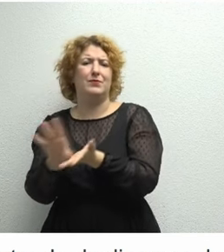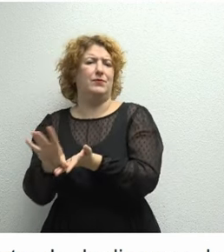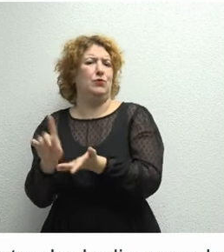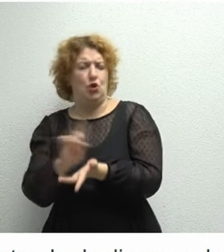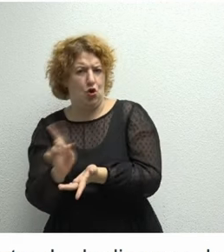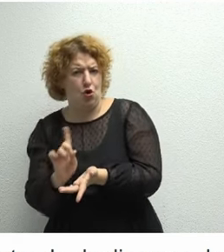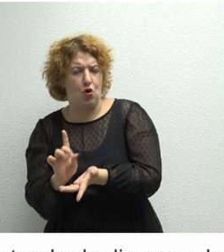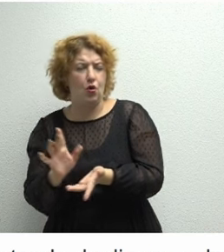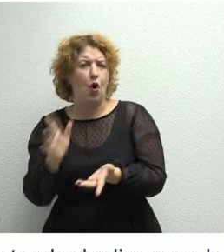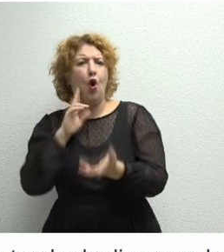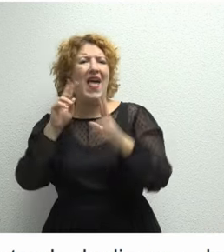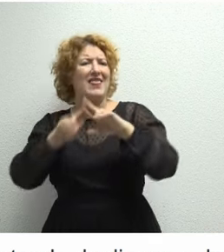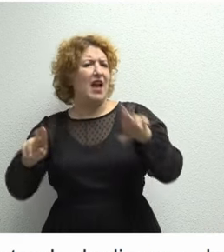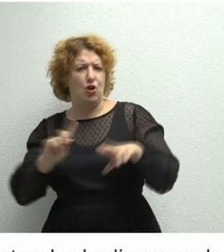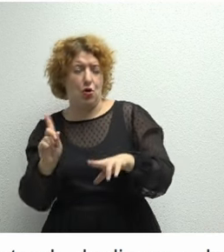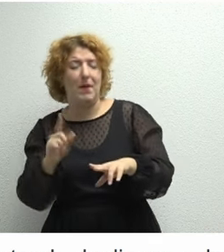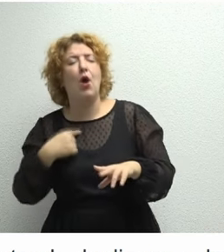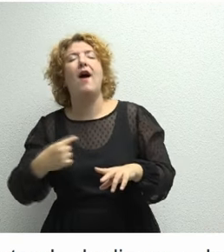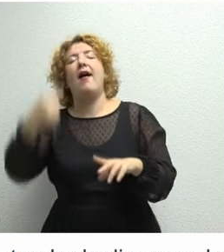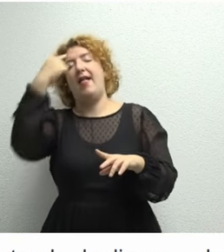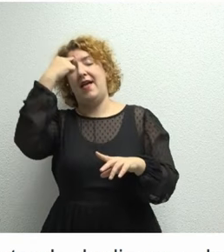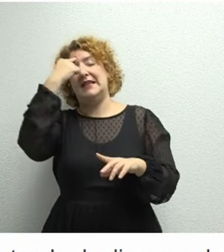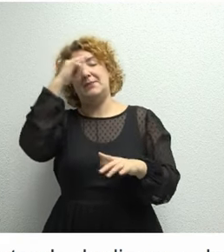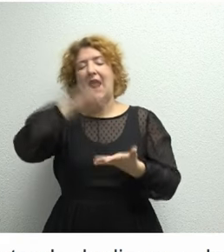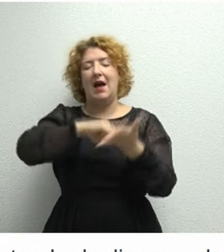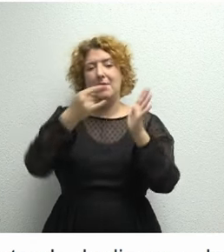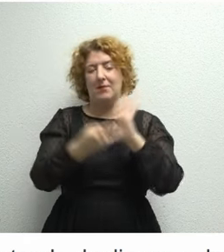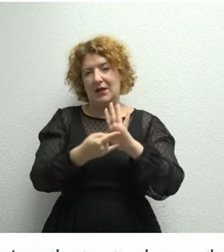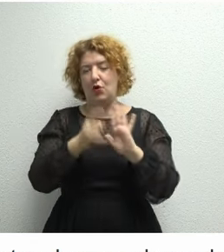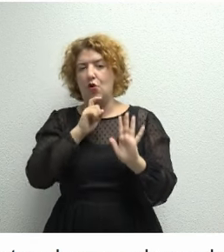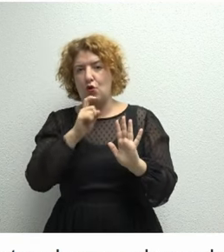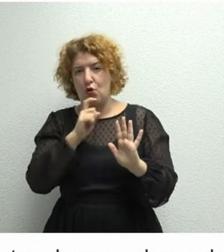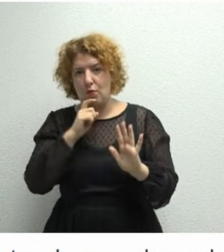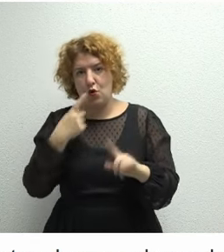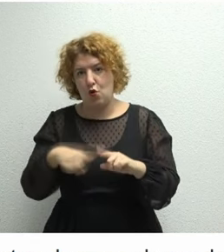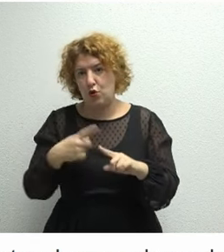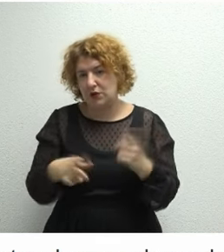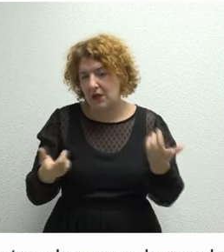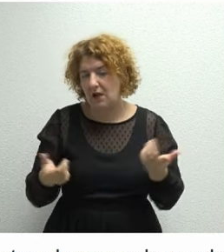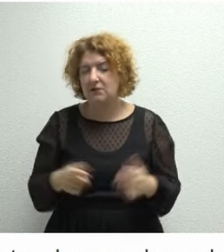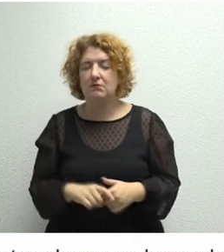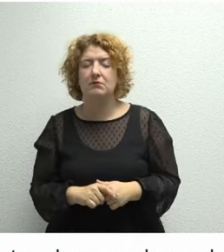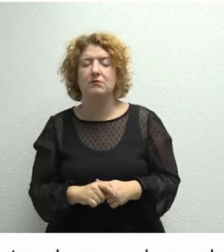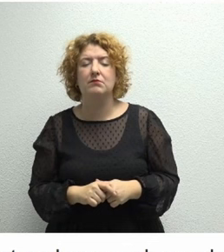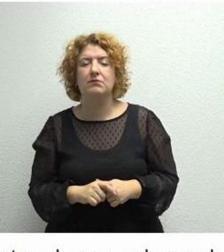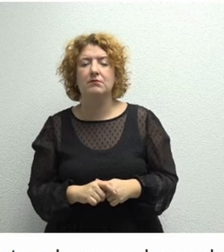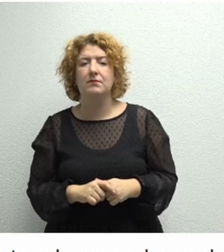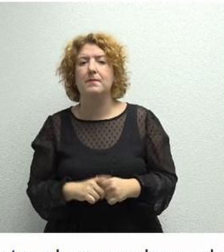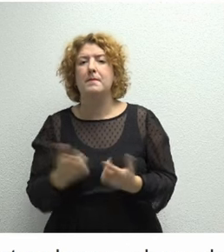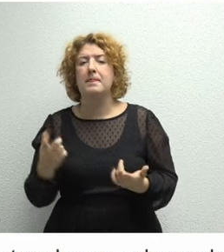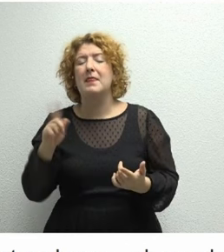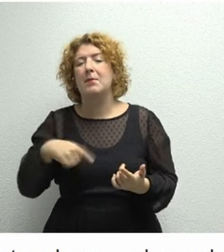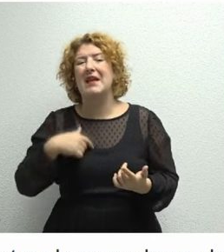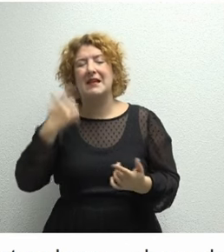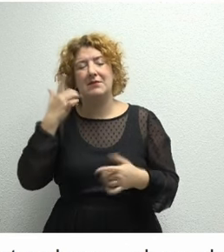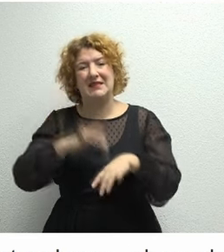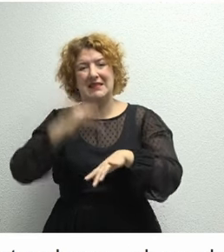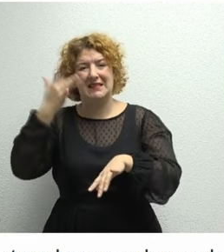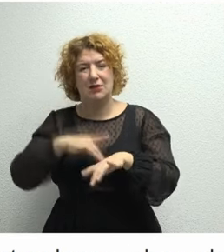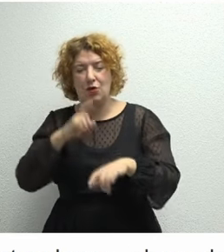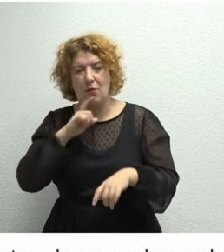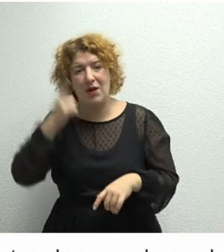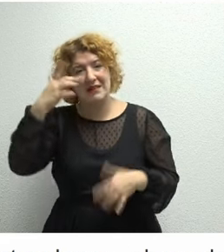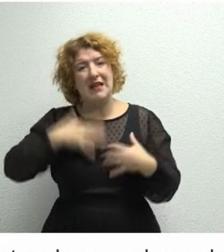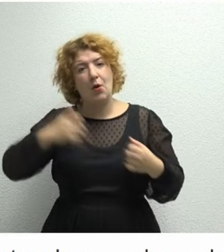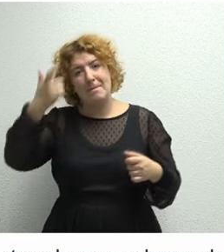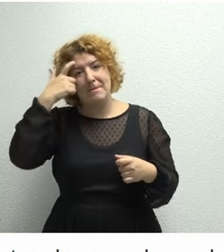que sea una etiqueta Sí para tener en cuenta a la hora de de tratar o de intervenir el perfil sensorial la presencia de Salud